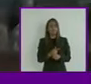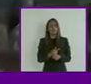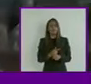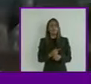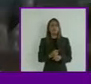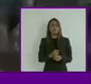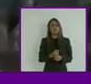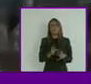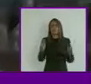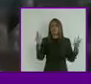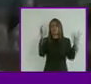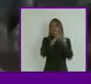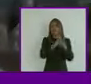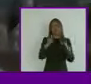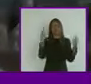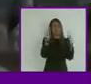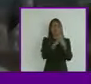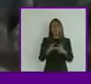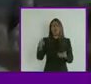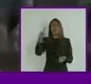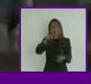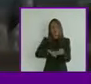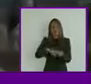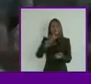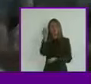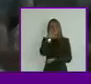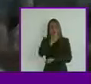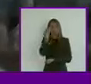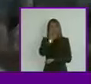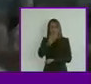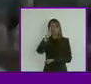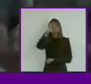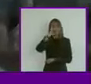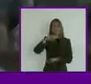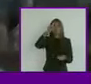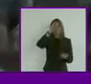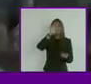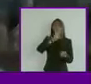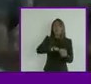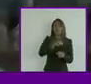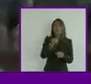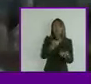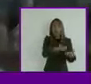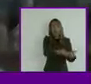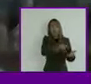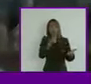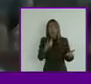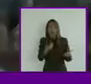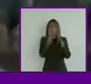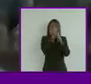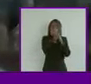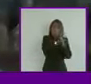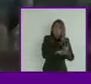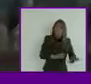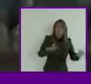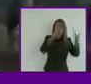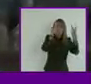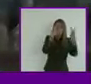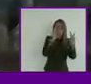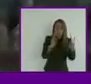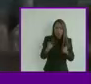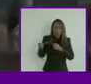en la violencia, en este caso en escuelas, derivado de los contenidos que no se han regulado y que son de fácil